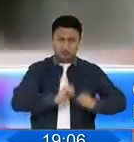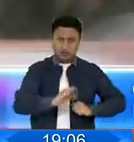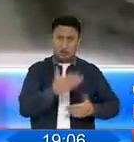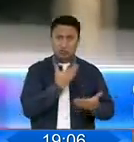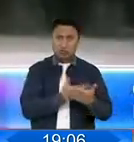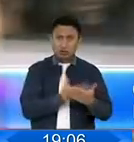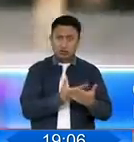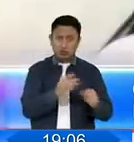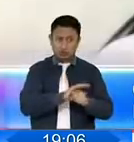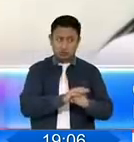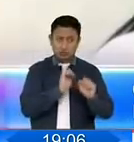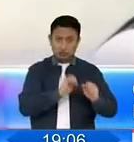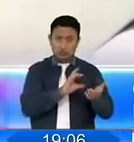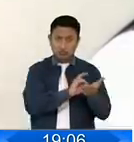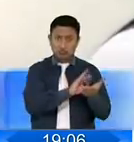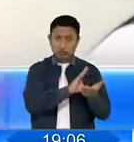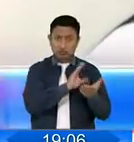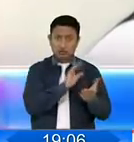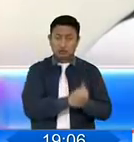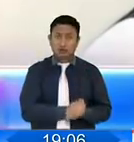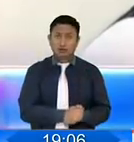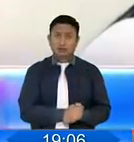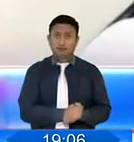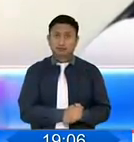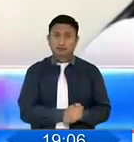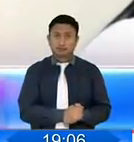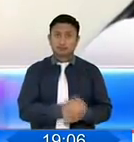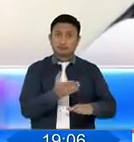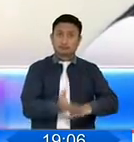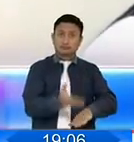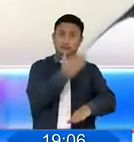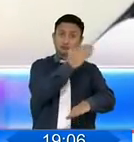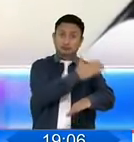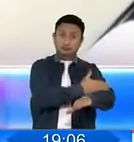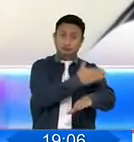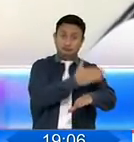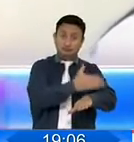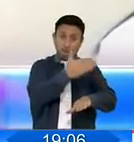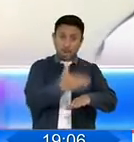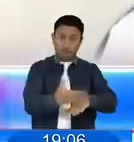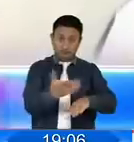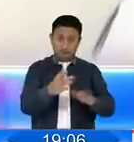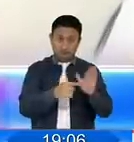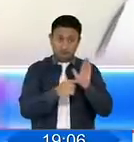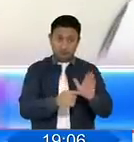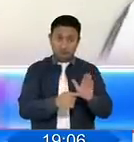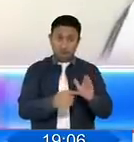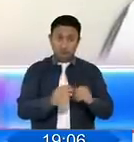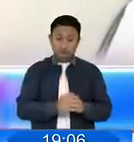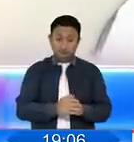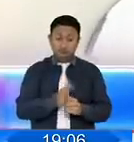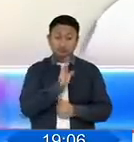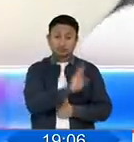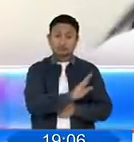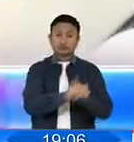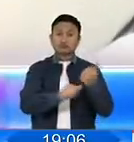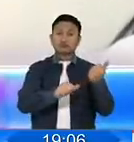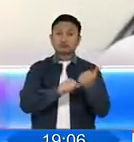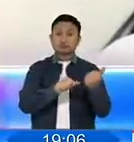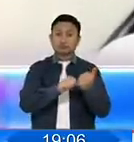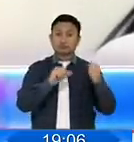destitución. Hay antecedentes que nos muestran que justamente un asesor legislativo del